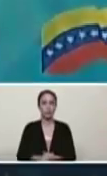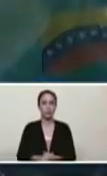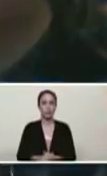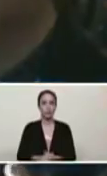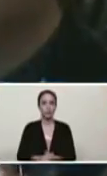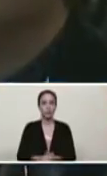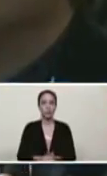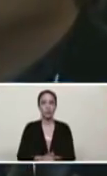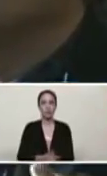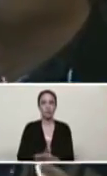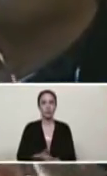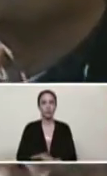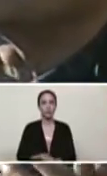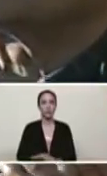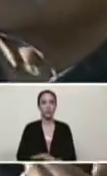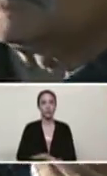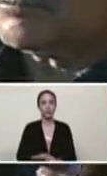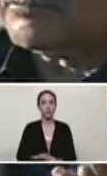Venezuela.